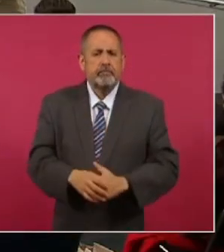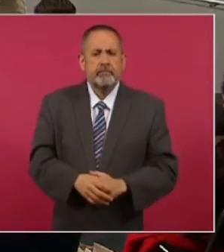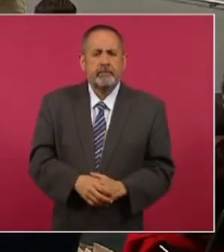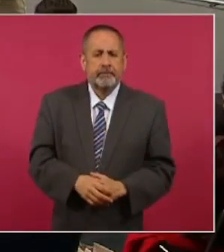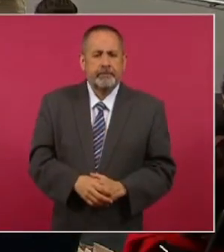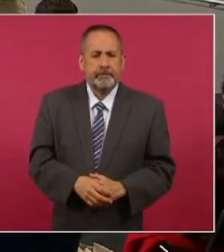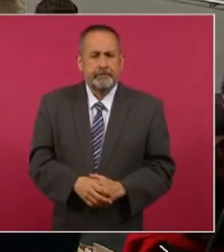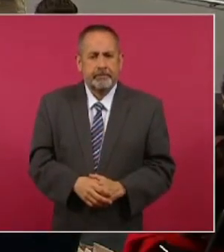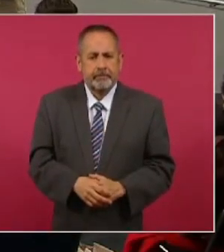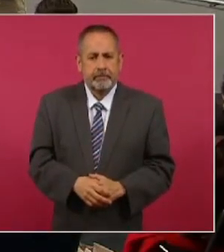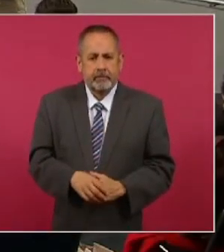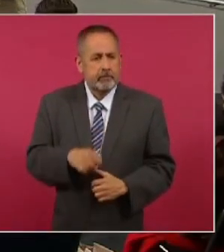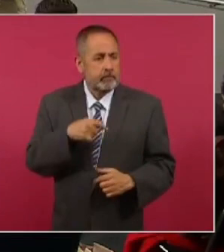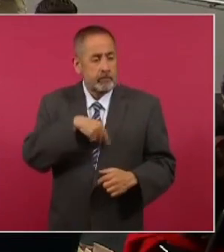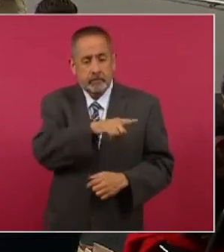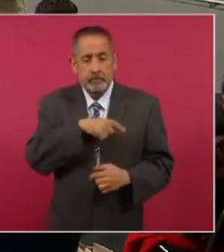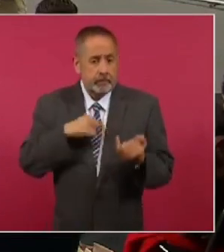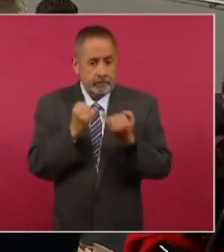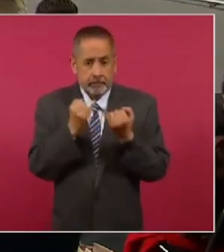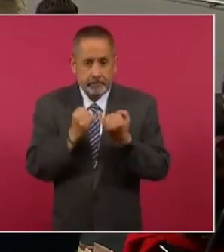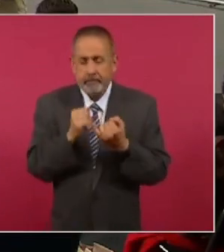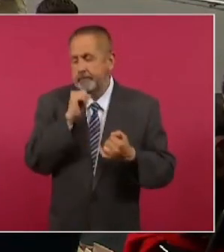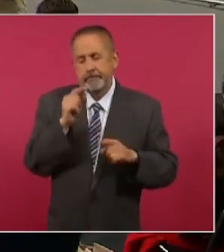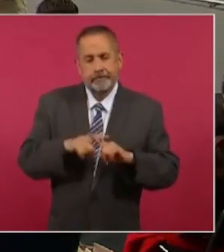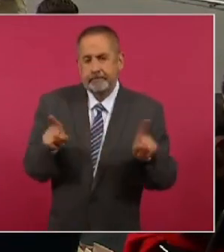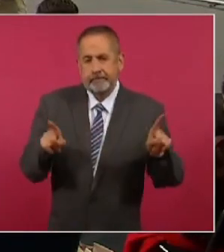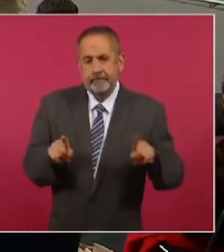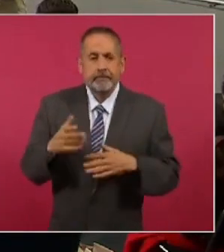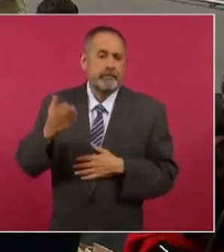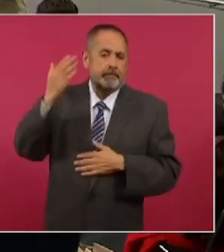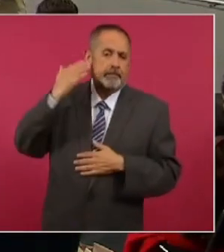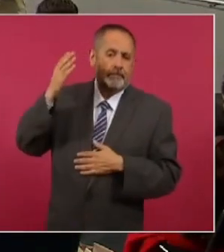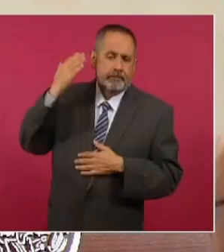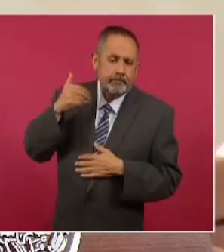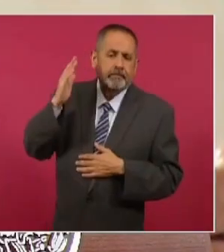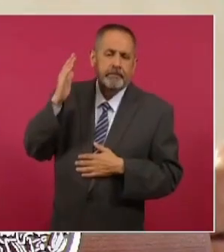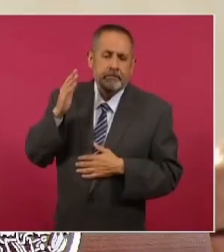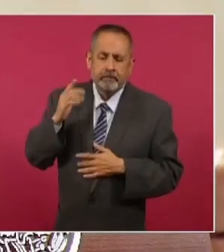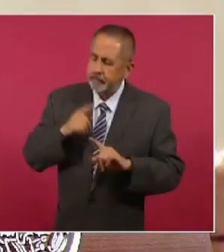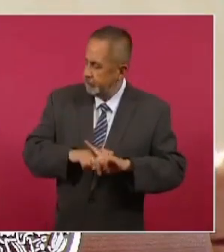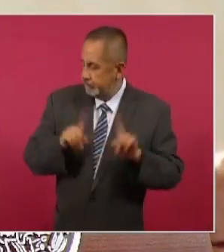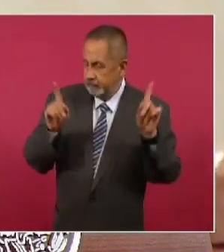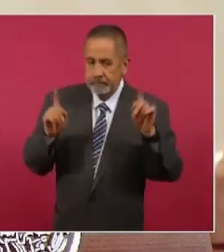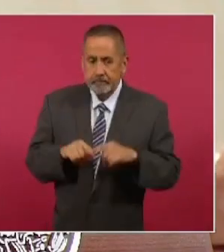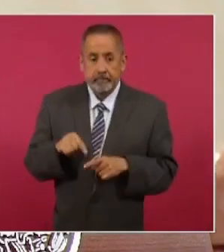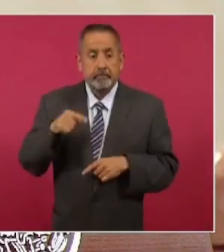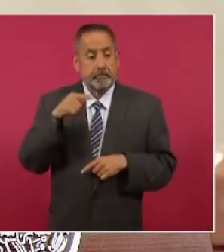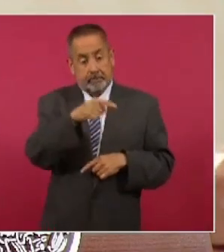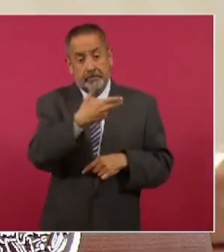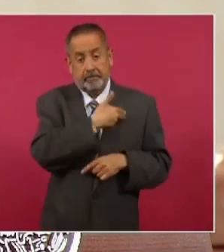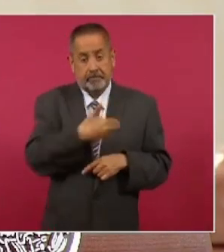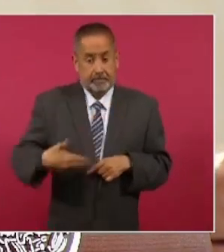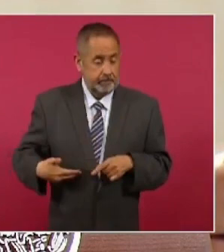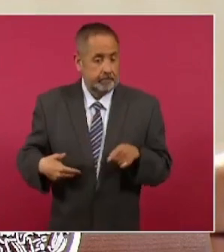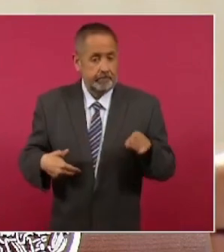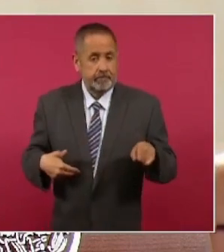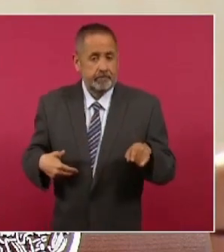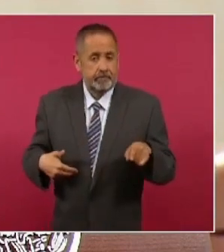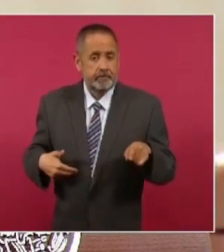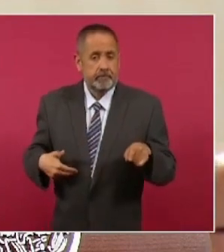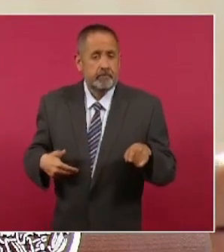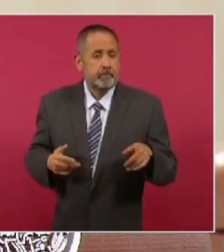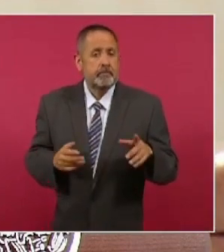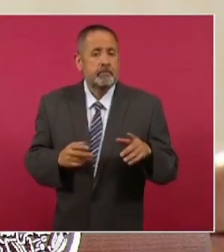no somos iguales como era antes el presidente tenía